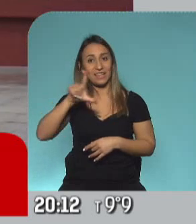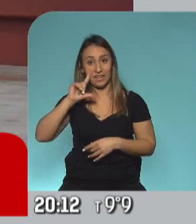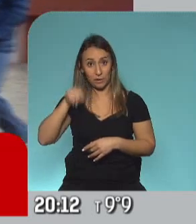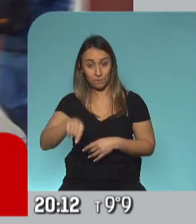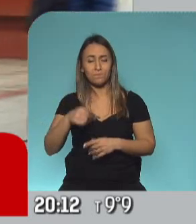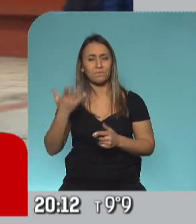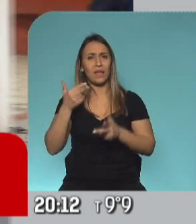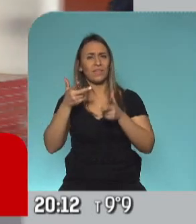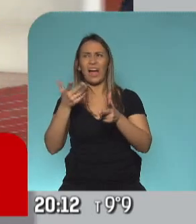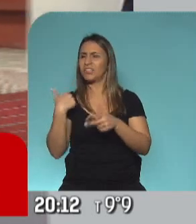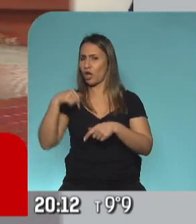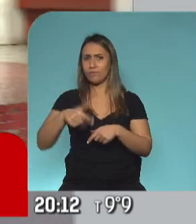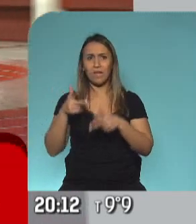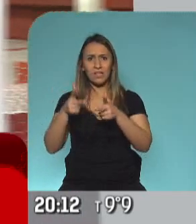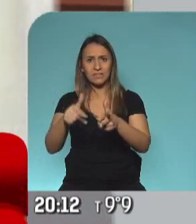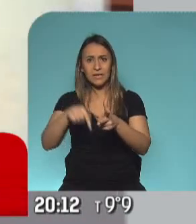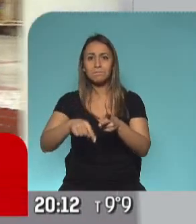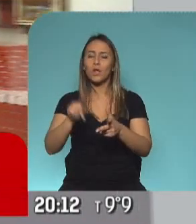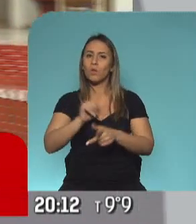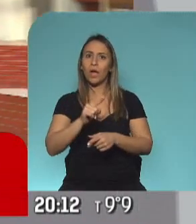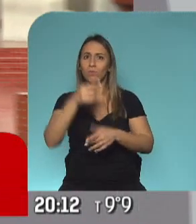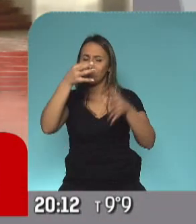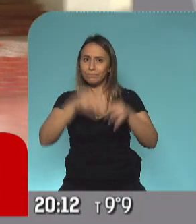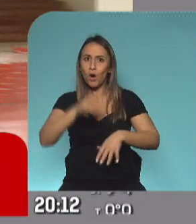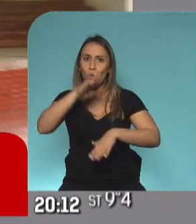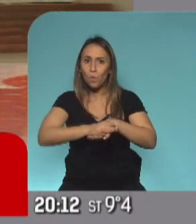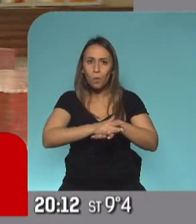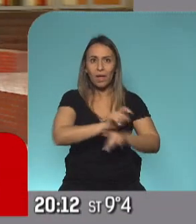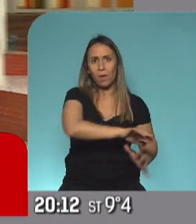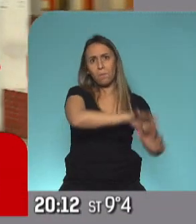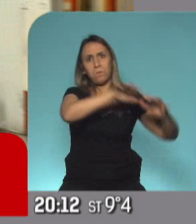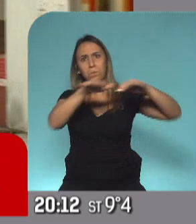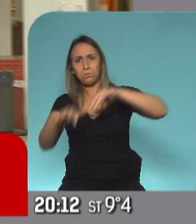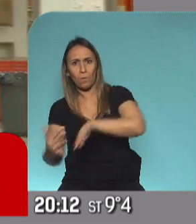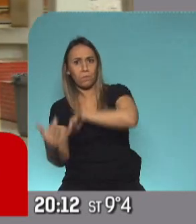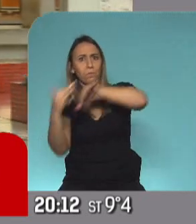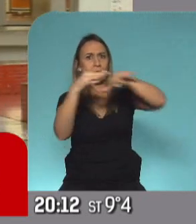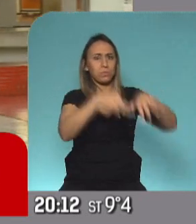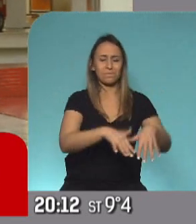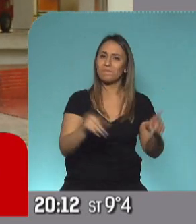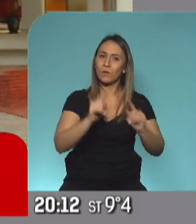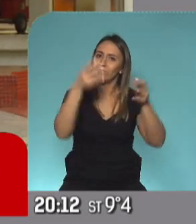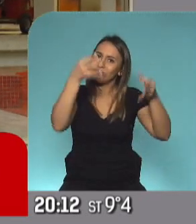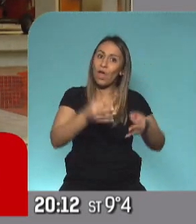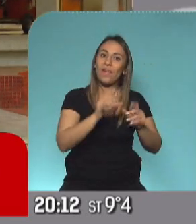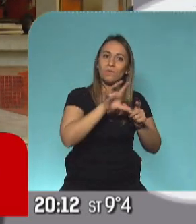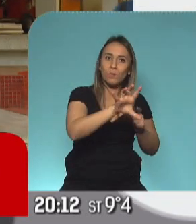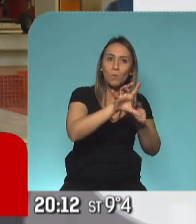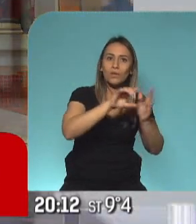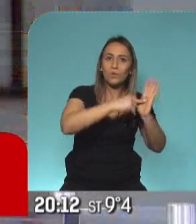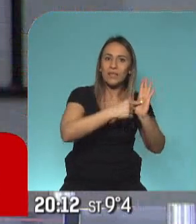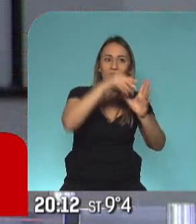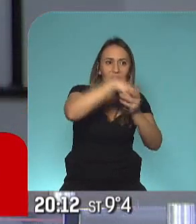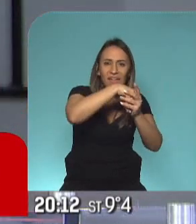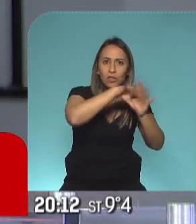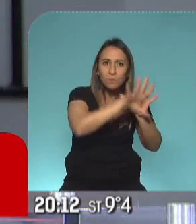es no pongamos solo el acento en lo interjurisdiccional, sino también en el transporte dentro de la ciudad, dentro de la provincia. Eso también se va a restringir.